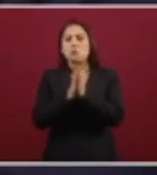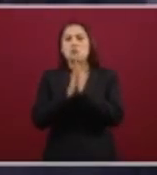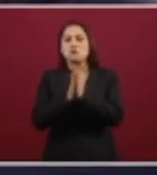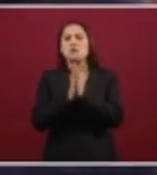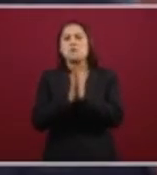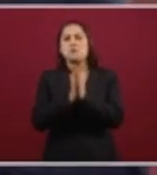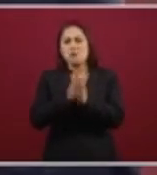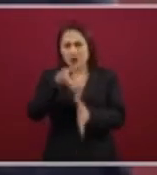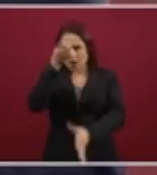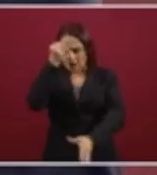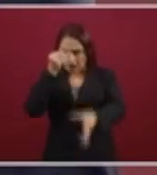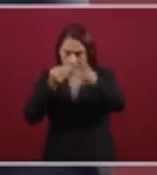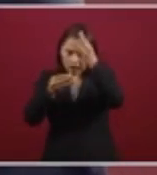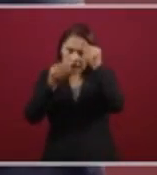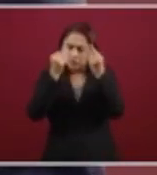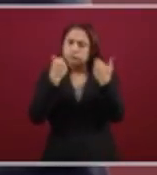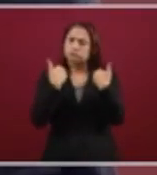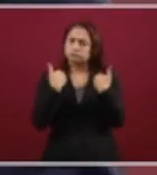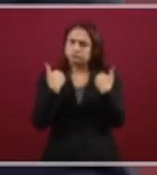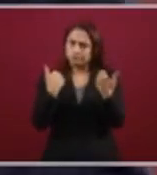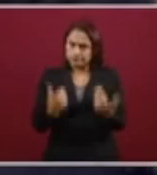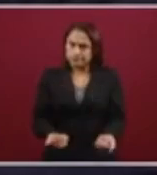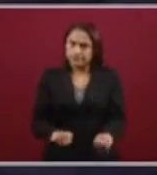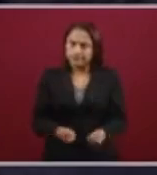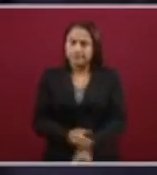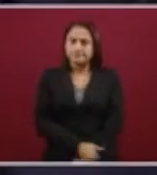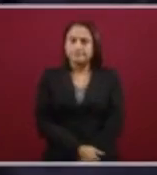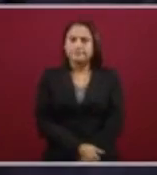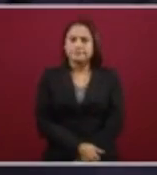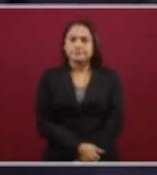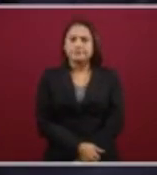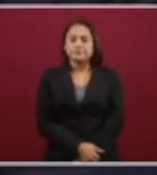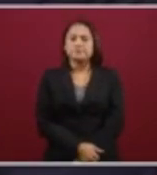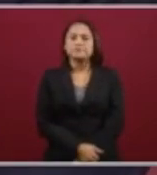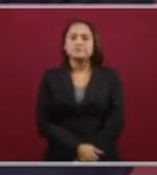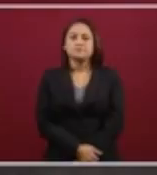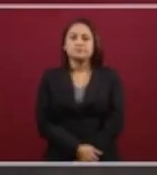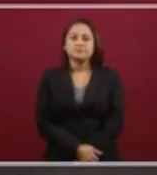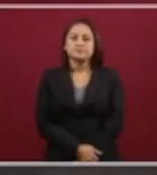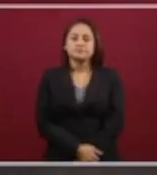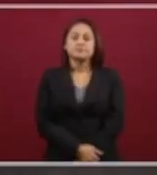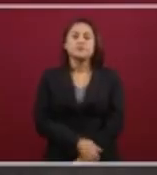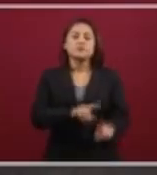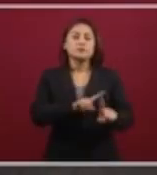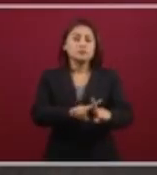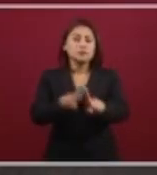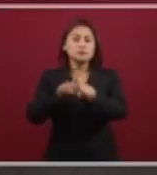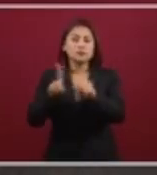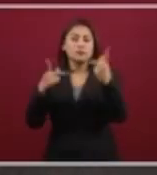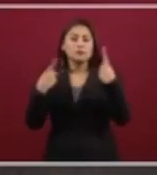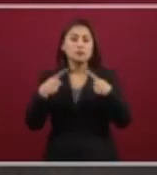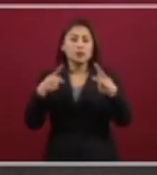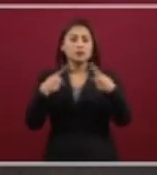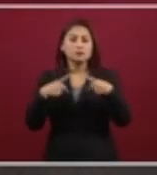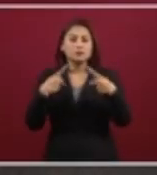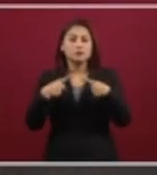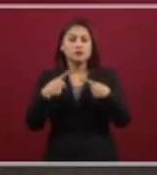Y pueden ser las amenazas más